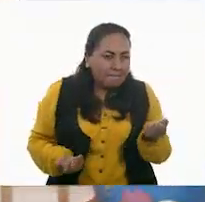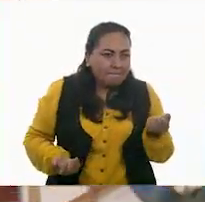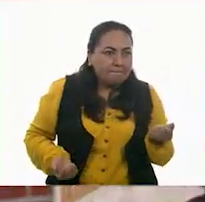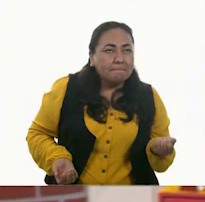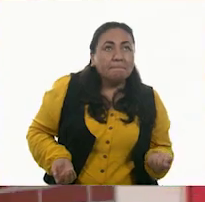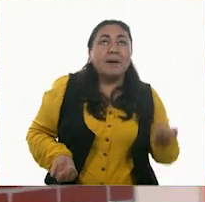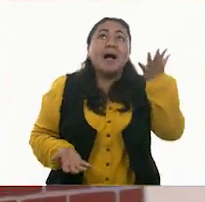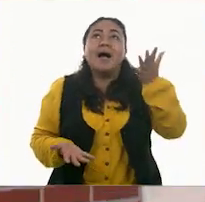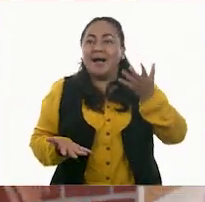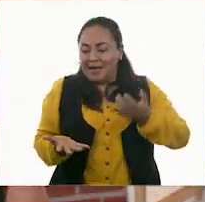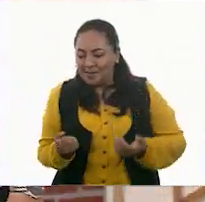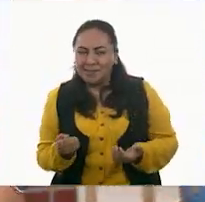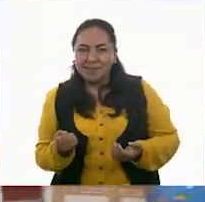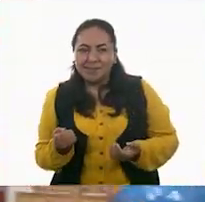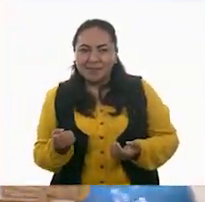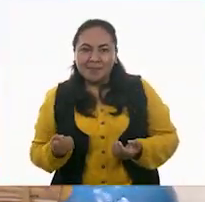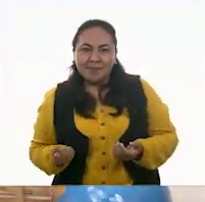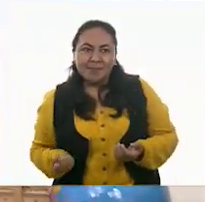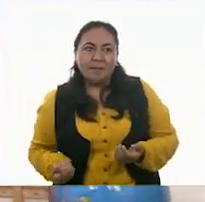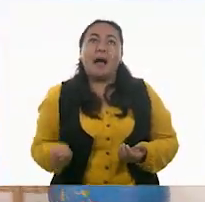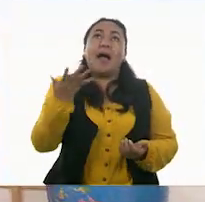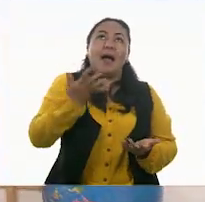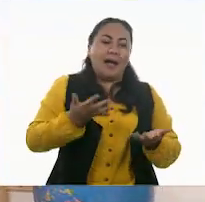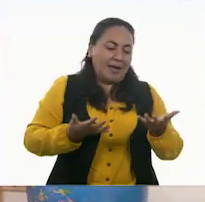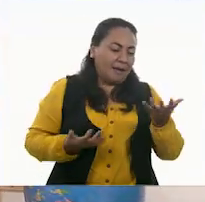lanzando y cachando. Venga.